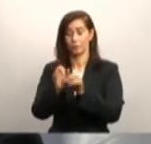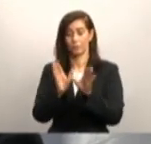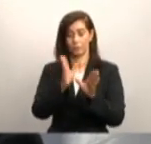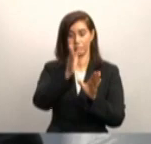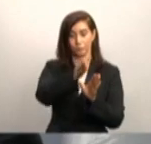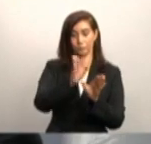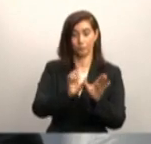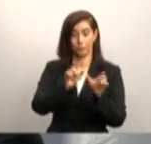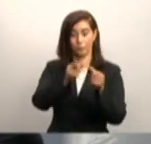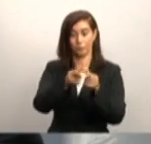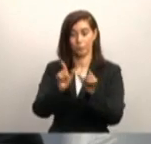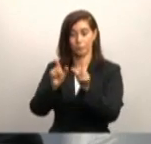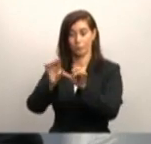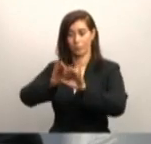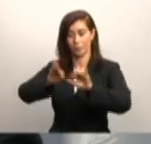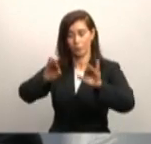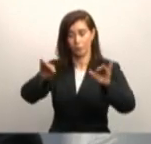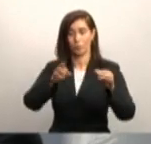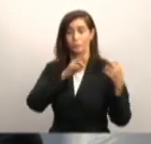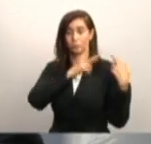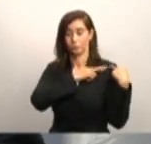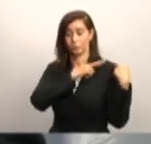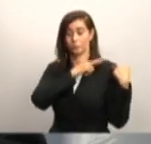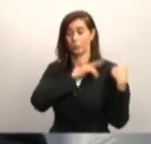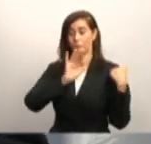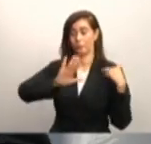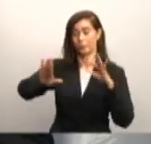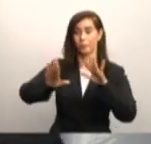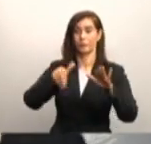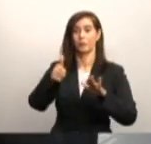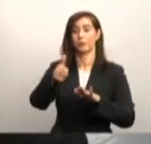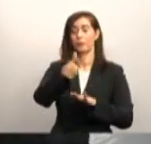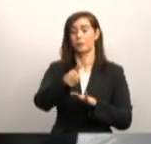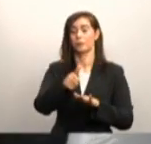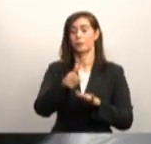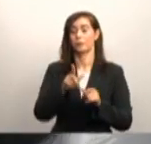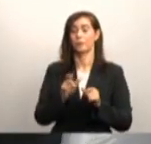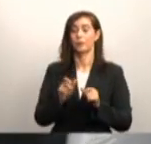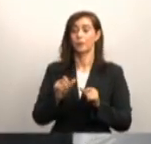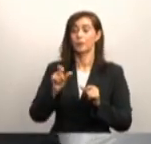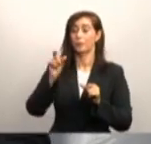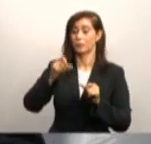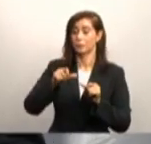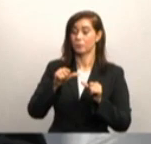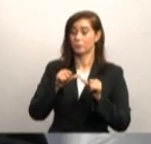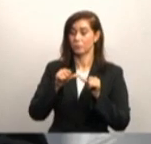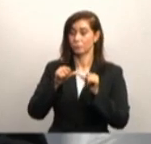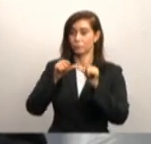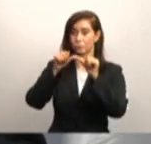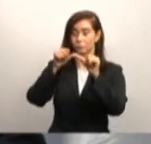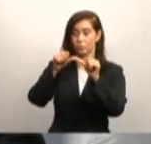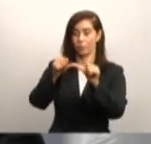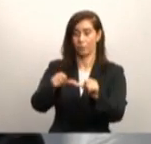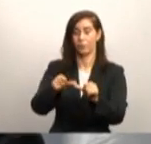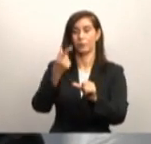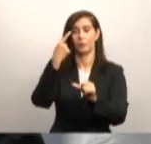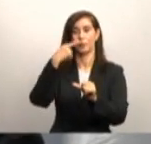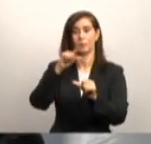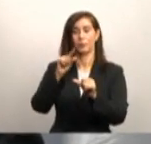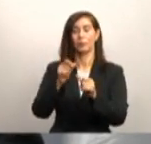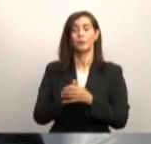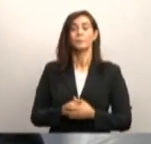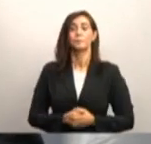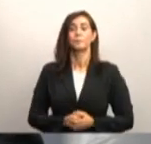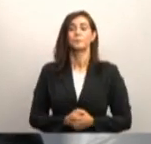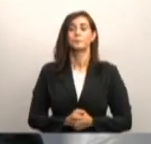de responsabilidades que cada uno debe cumplir, y va avanzando en esa dirección, incluso en